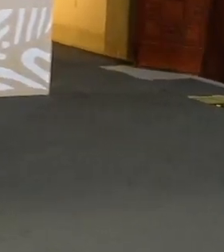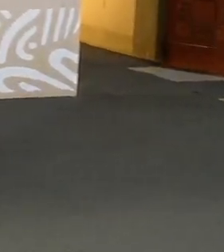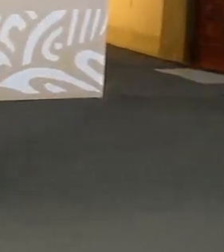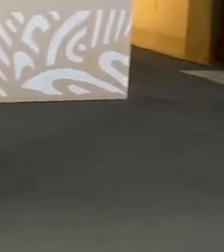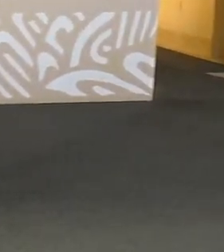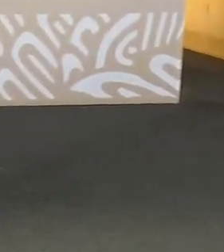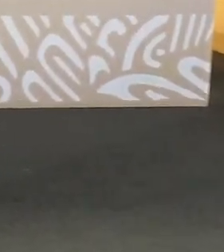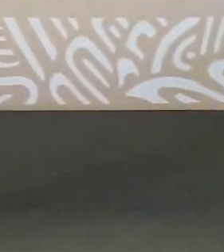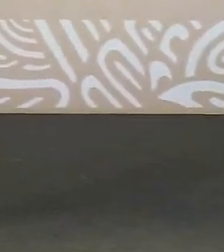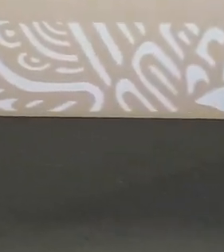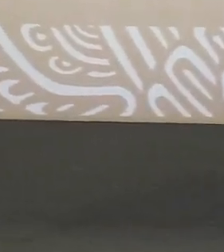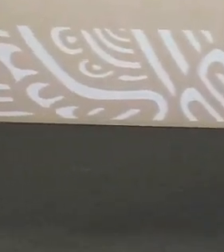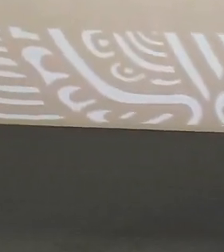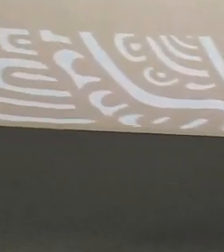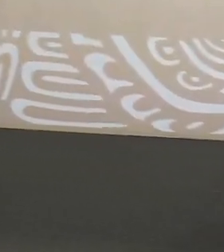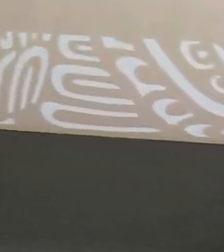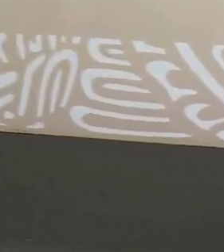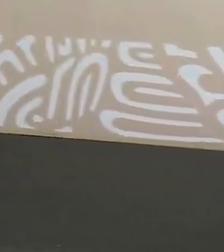¡Ánimo!